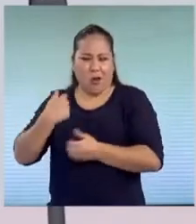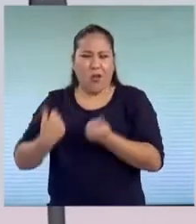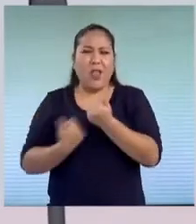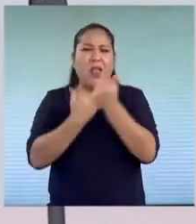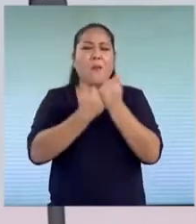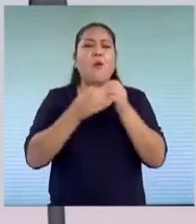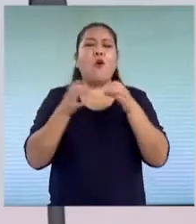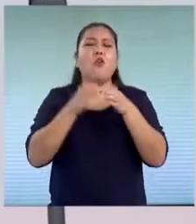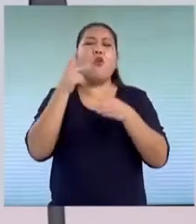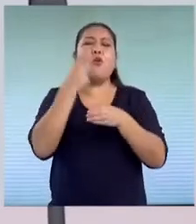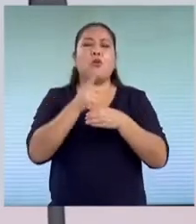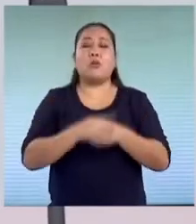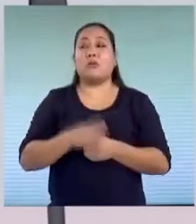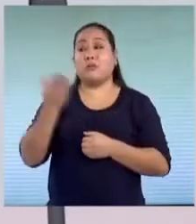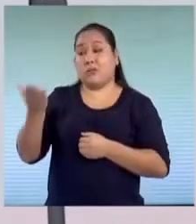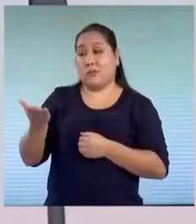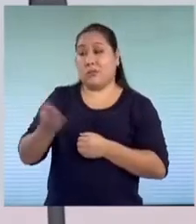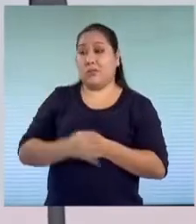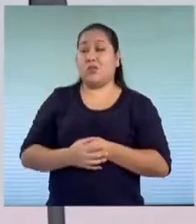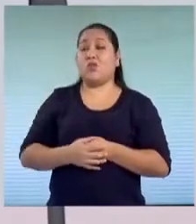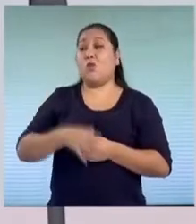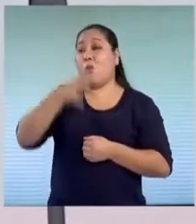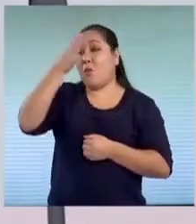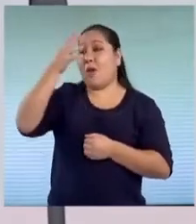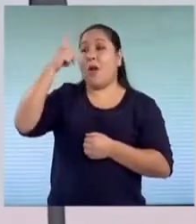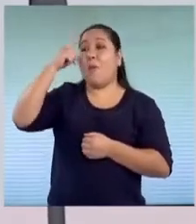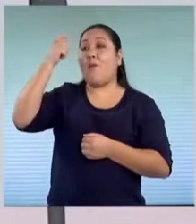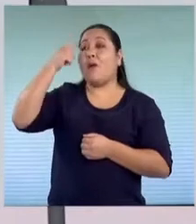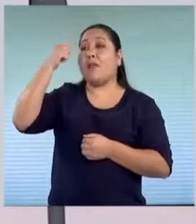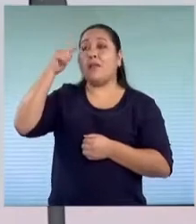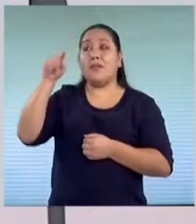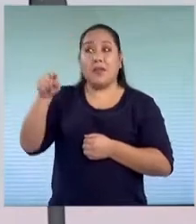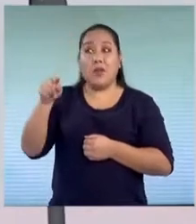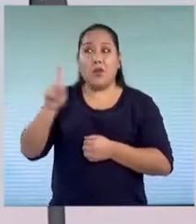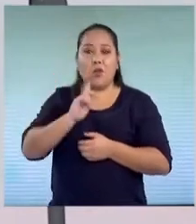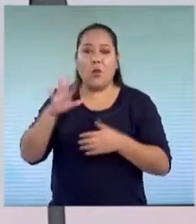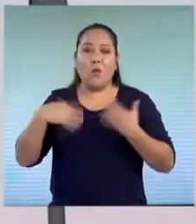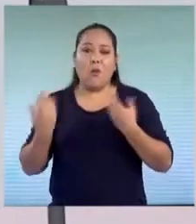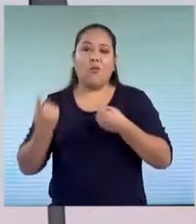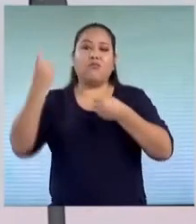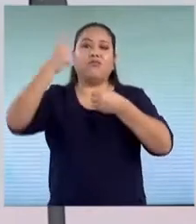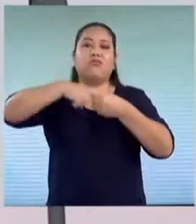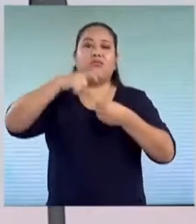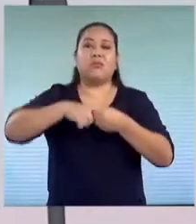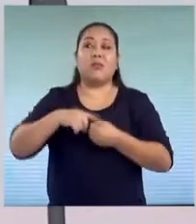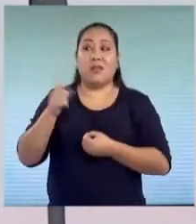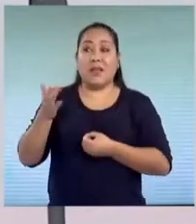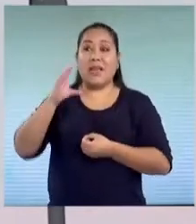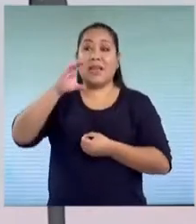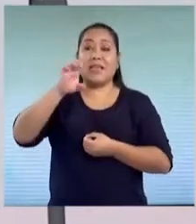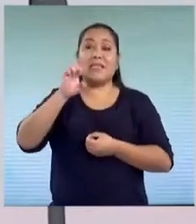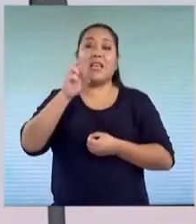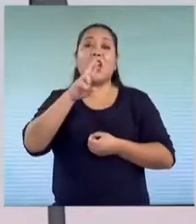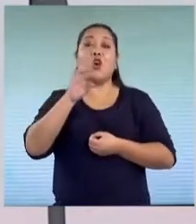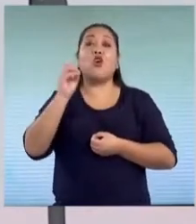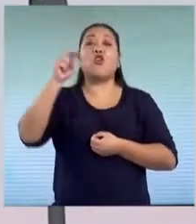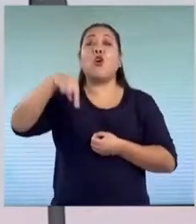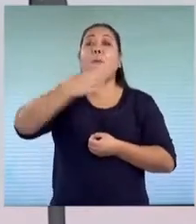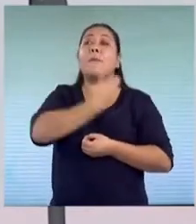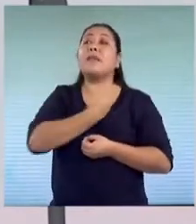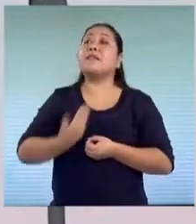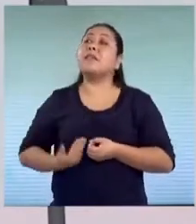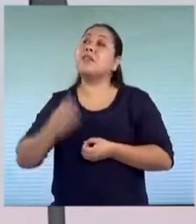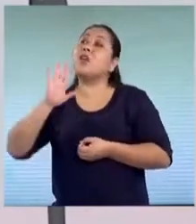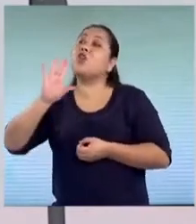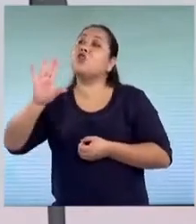es que su padre político no ha podido ser candidato, porque el señor Cerrón, presidente de su